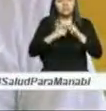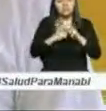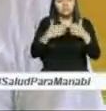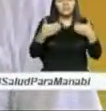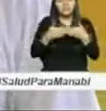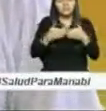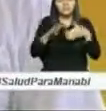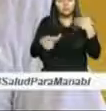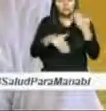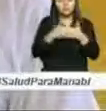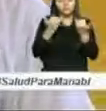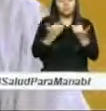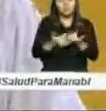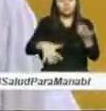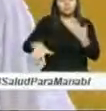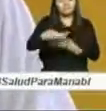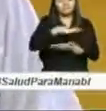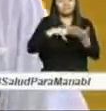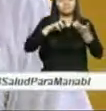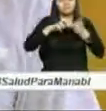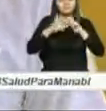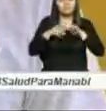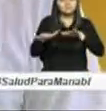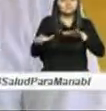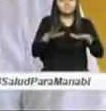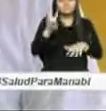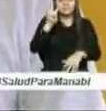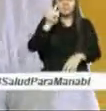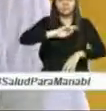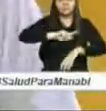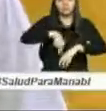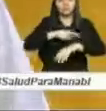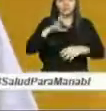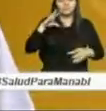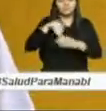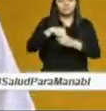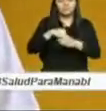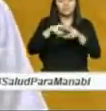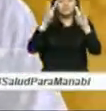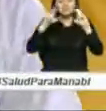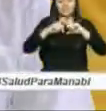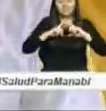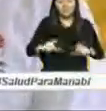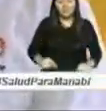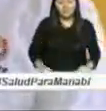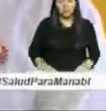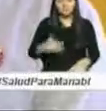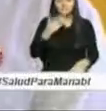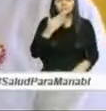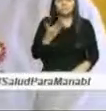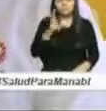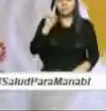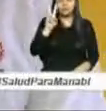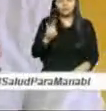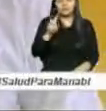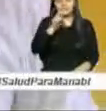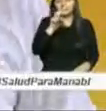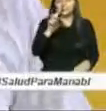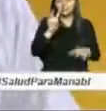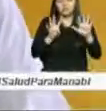equipos, que estuvieron en la zona de desastre en menos de 24 horas. En el caso de salud, desplazamos